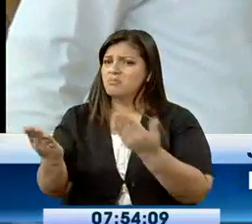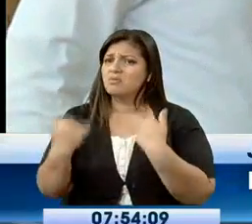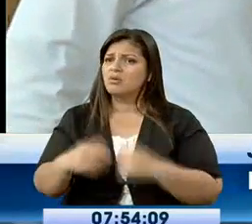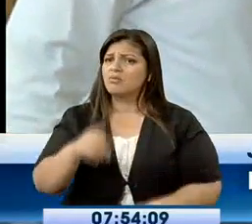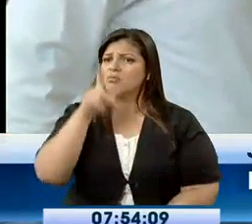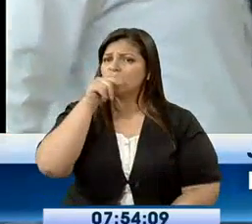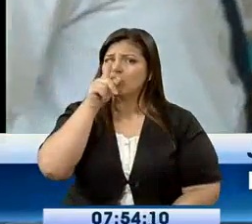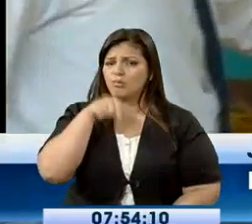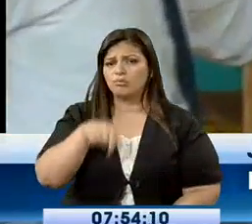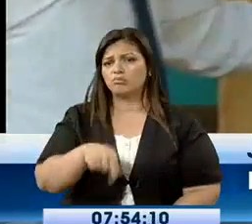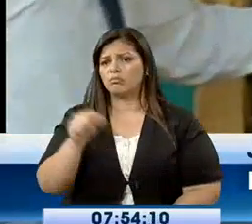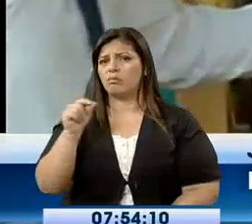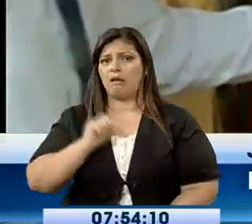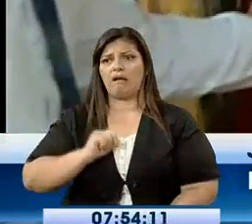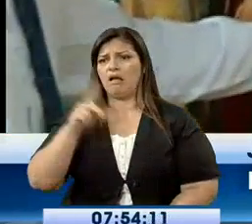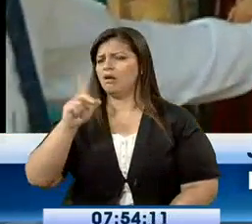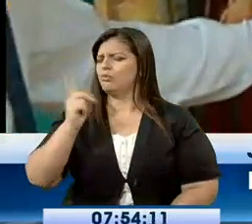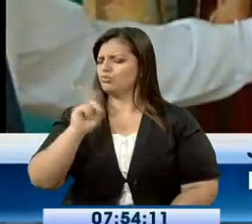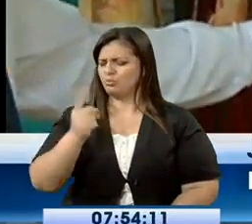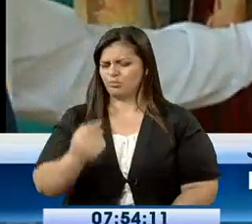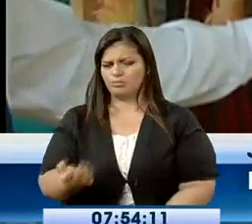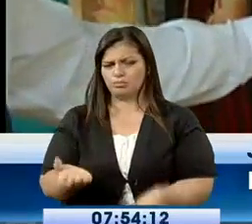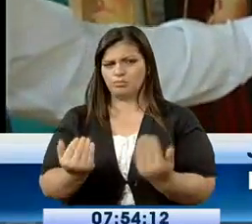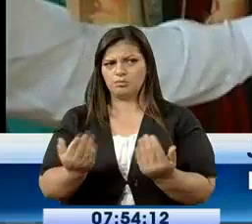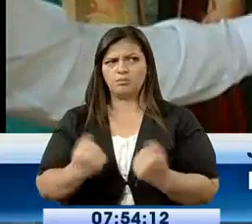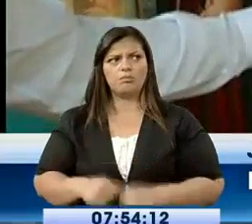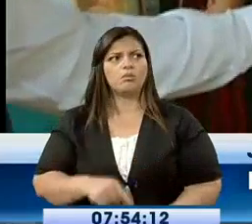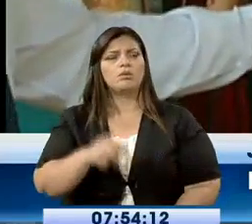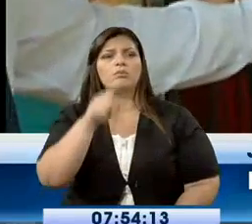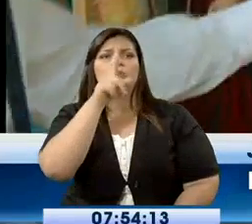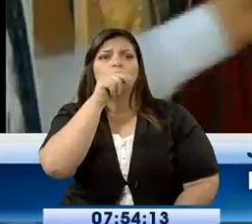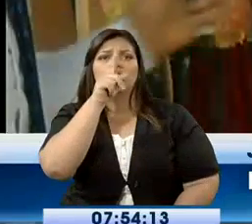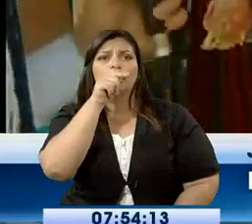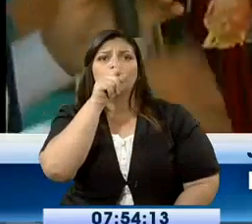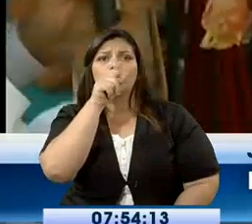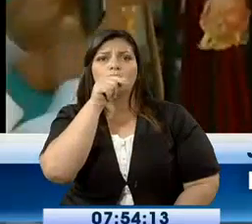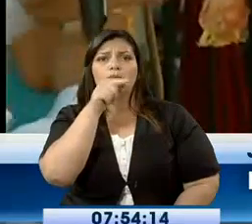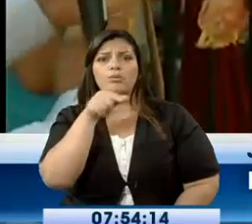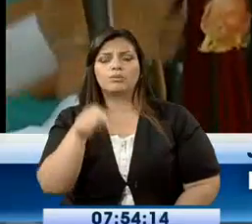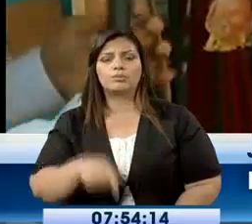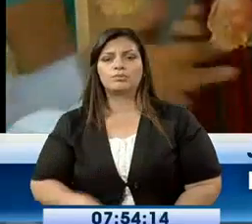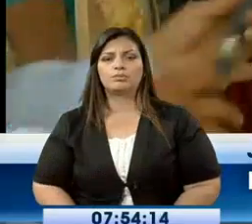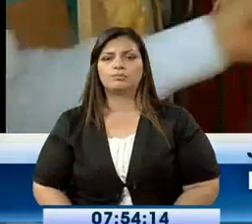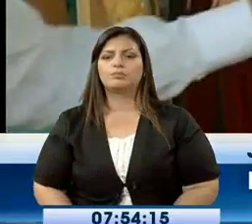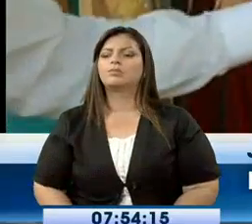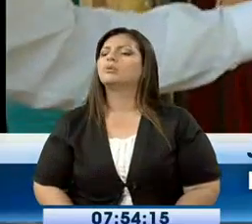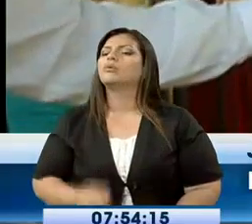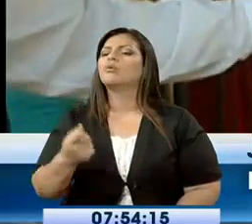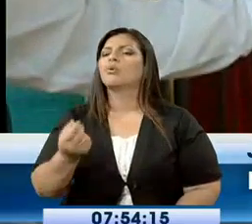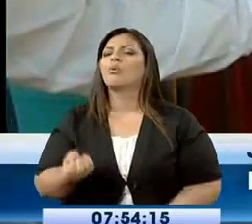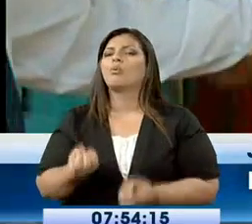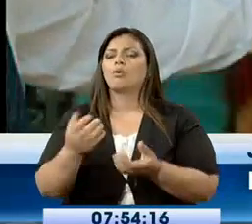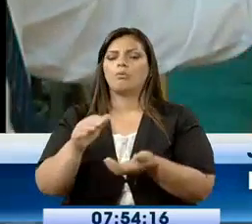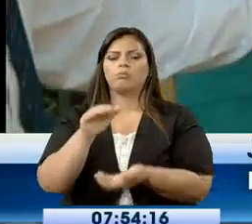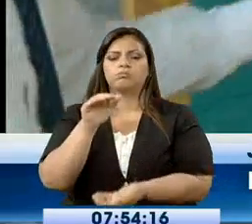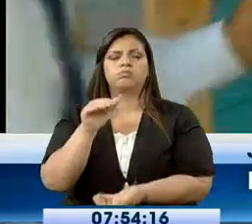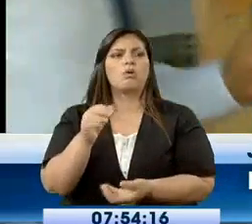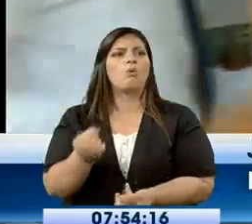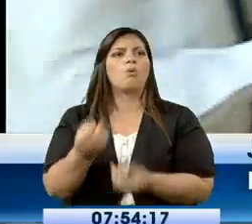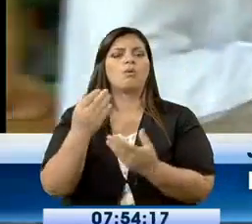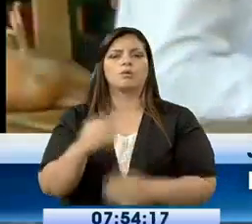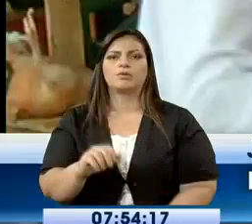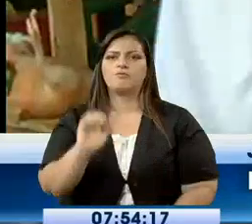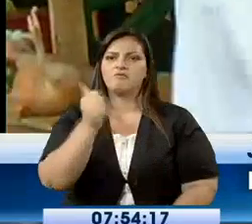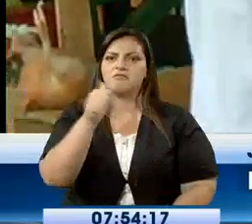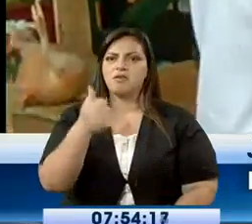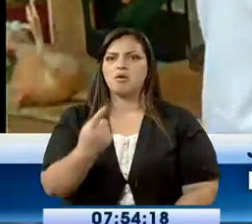cómodo para todos puedan comer gallina criolla, pollo criollo. ¿Ya la gallina criolla qué precio? $10, $11. Parece